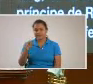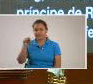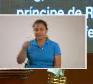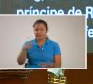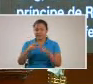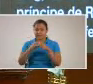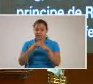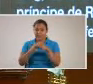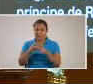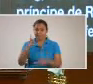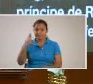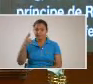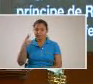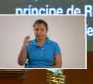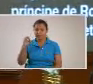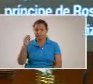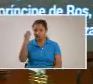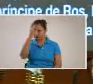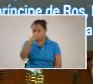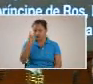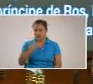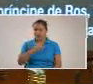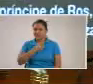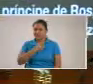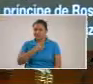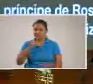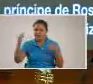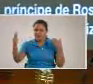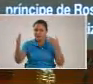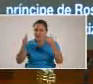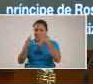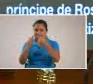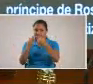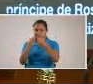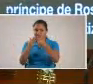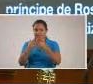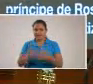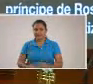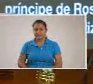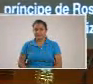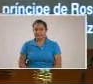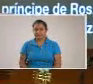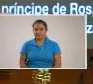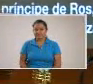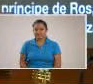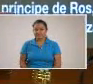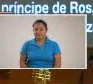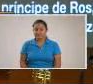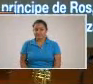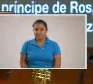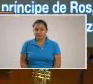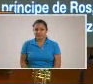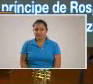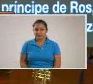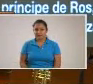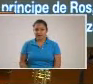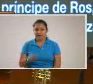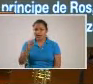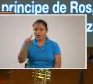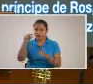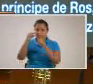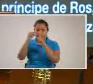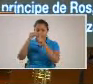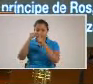nombre, Ros, perdón, quiero acercarle la lupa, aprovechando que aquí tengo ahora este recurso, a esta palabrita,